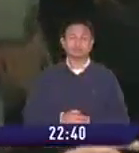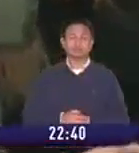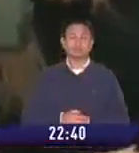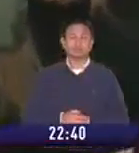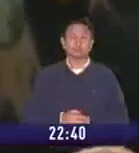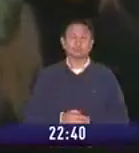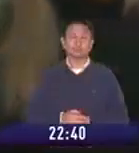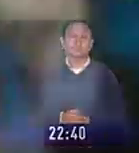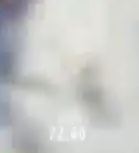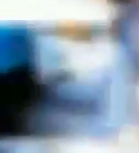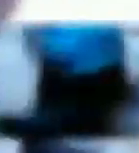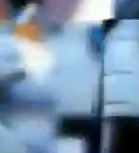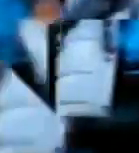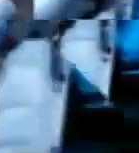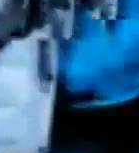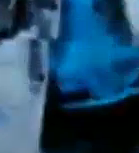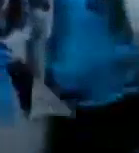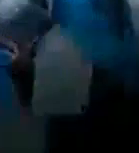Valeria Navarro.